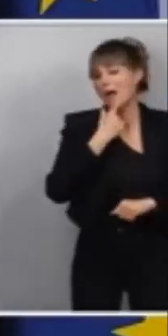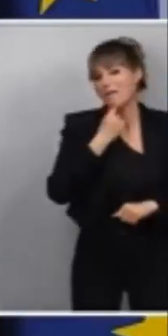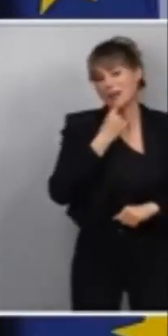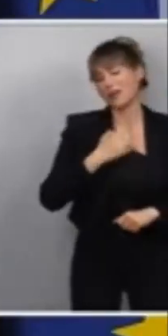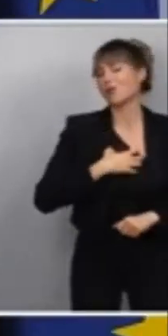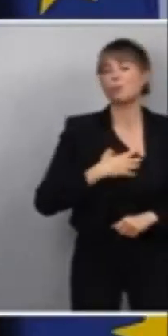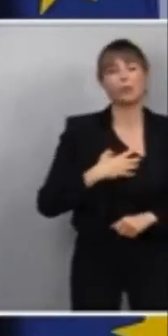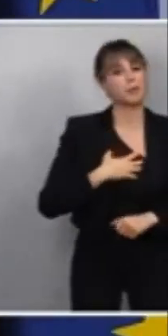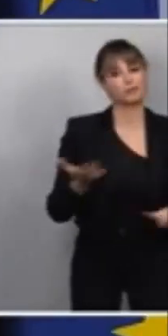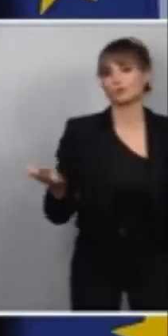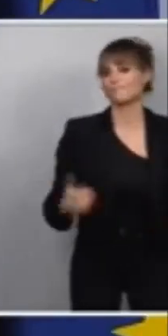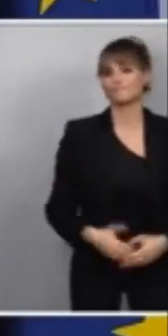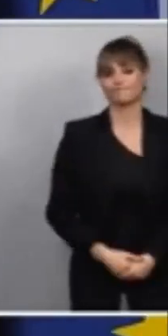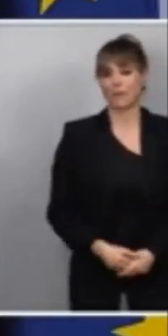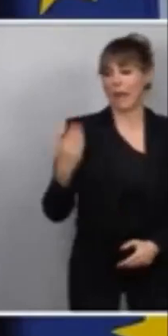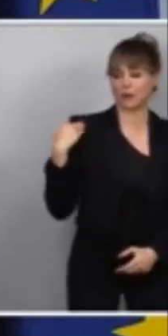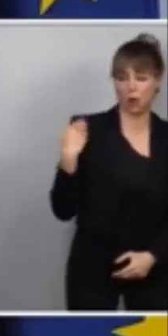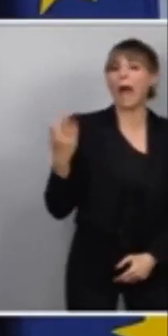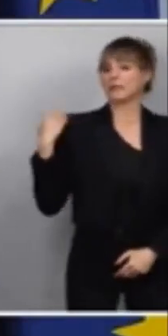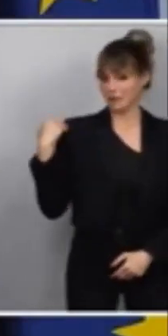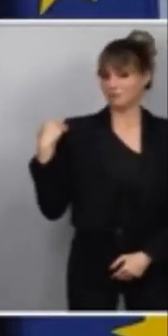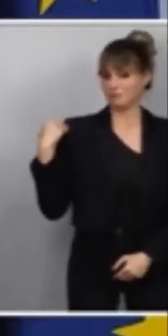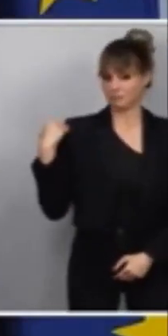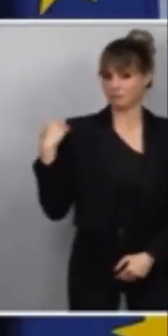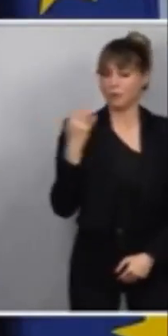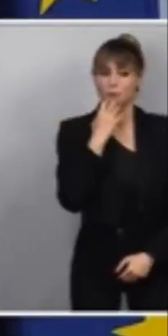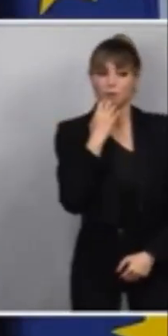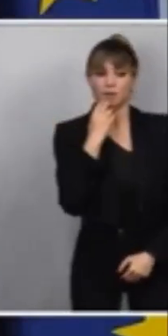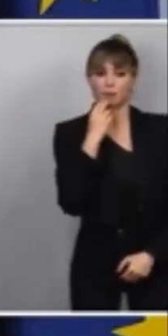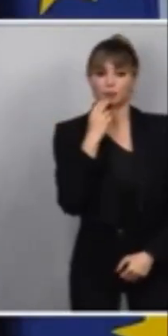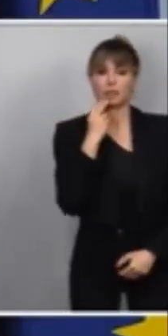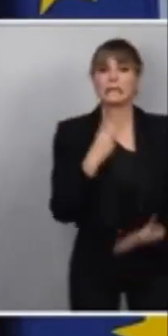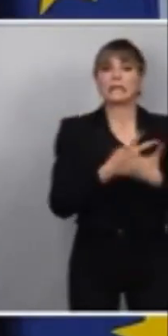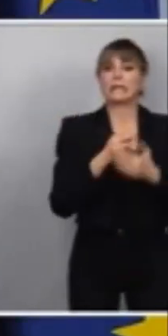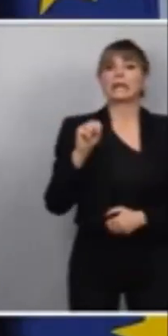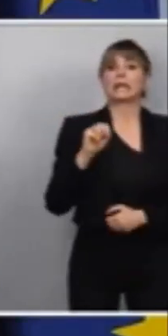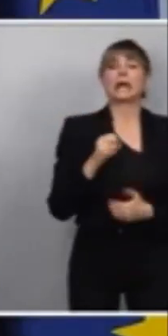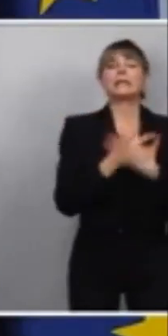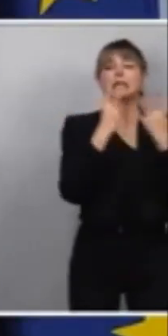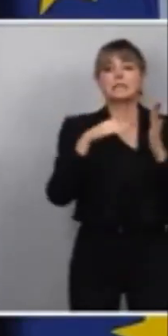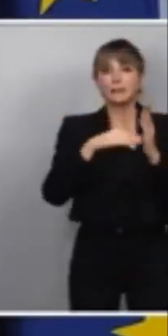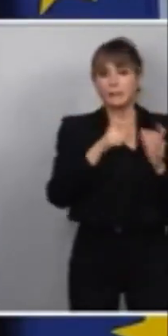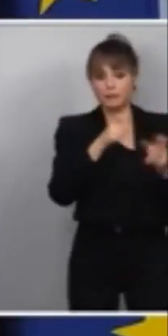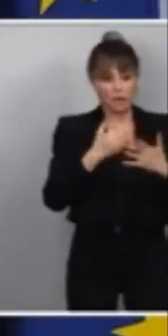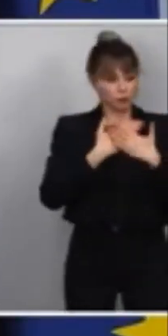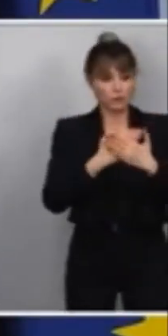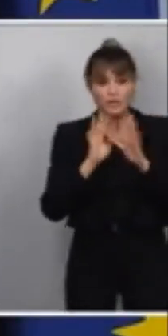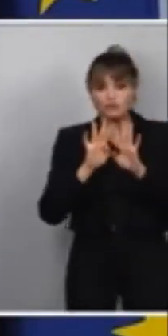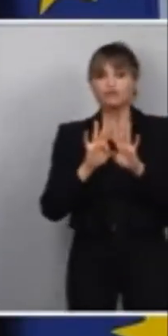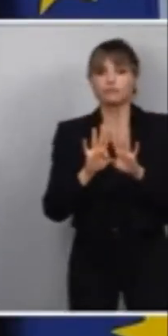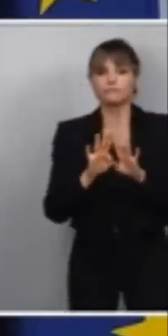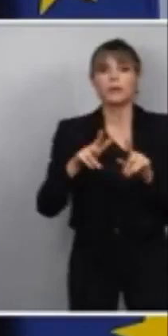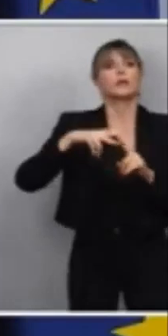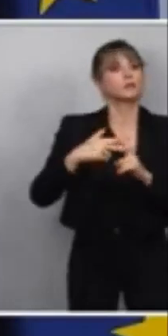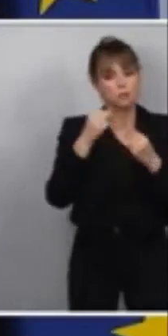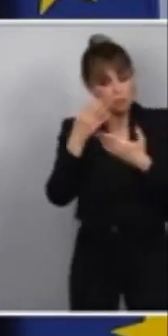quisiéramos anteayer se presentaron por ejemplo 17,000 voluntarios esto genera situaciones que son